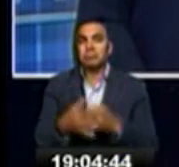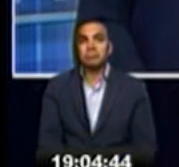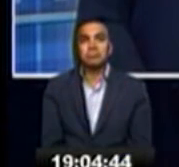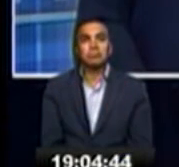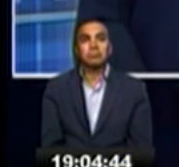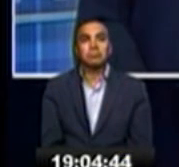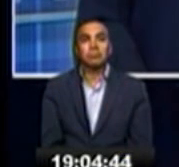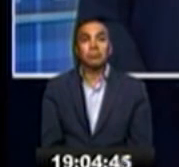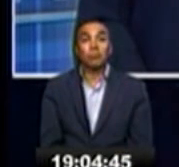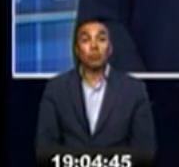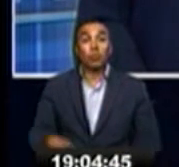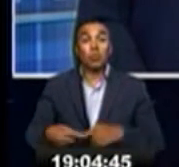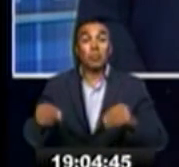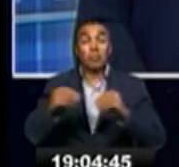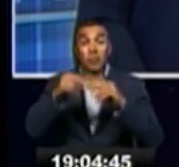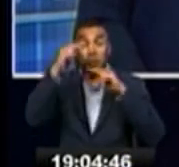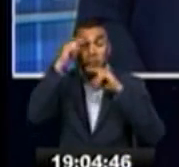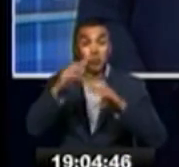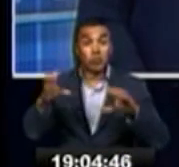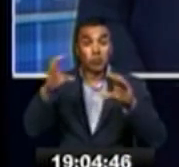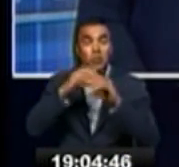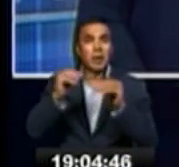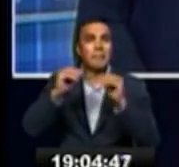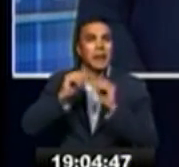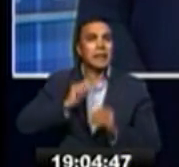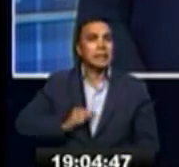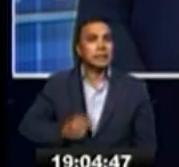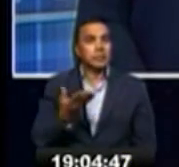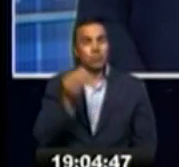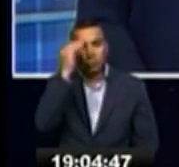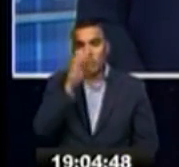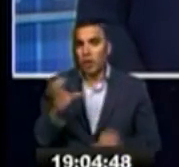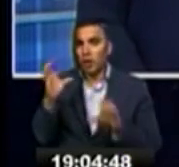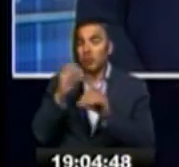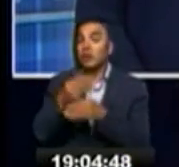y en nuestras nuevas emisiones les tendremos más detalles. Que tengan una excelente noche. Gracias, Cristian. Igualmente.